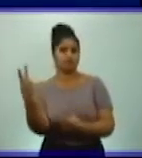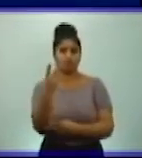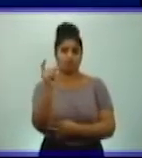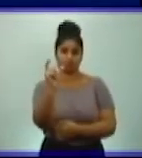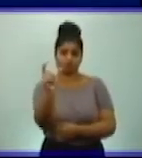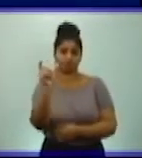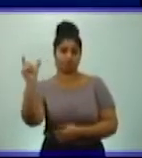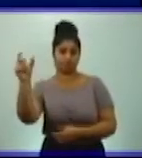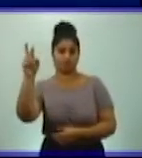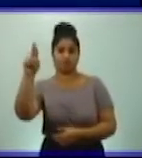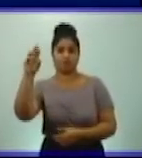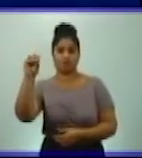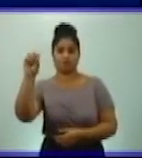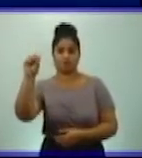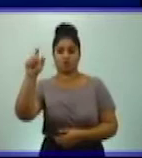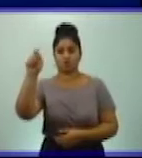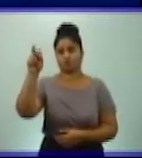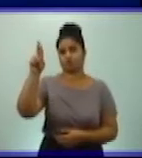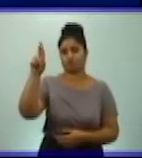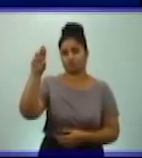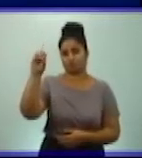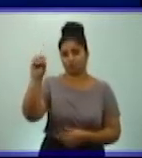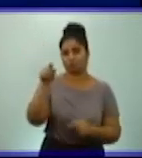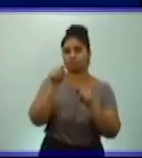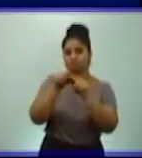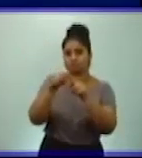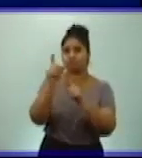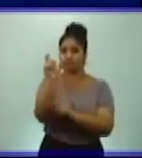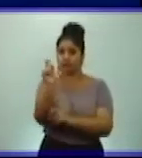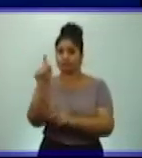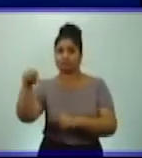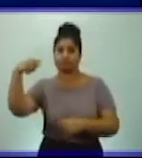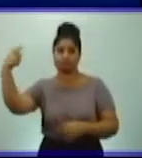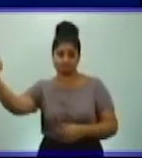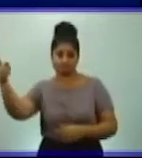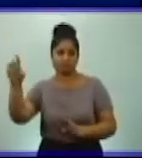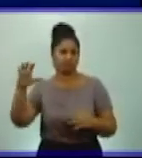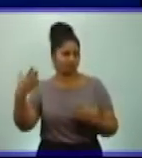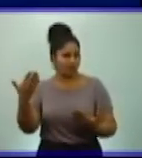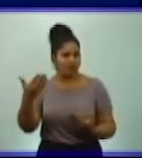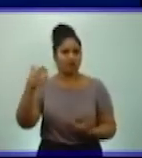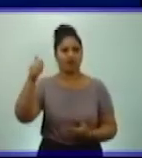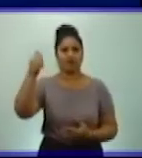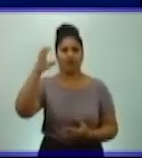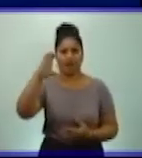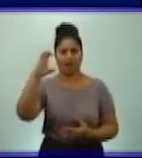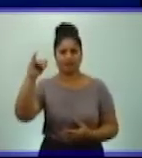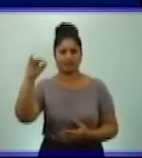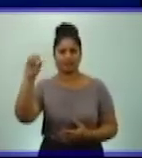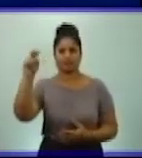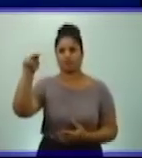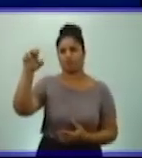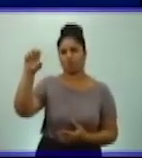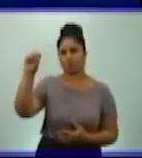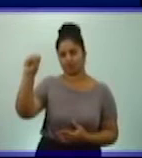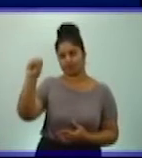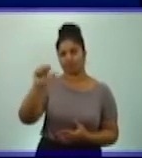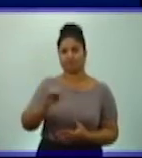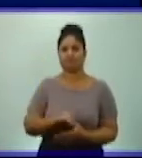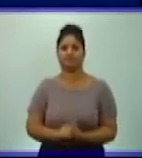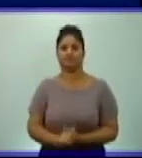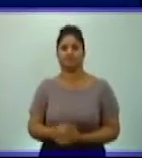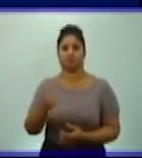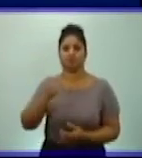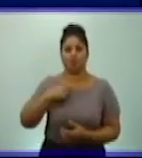palabras que son o no son portadoras de comunicación. Por supuesto que son portadoras de comunicación. Ella está mirando en el rostro, en